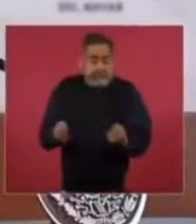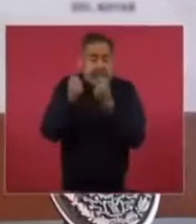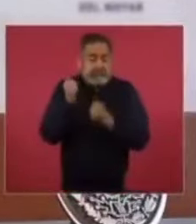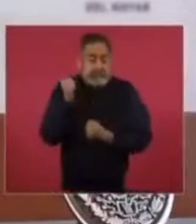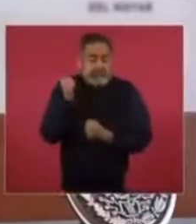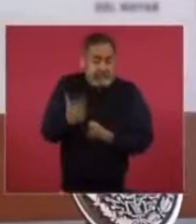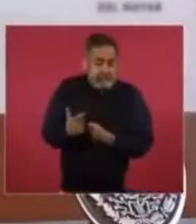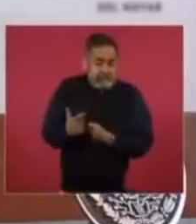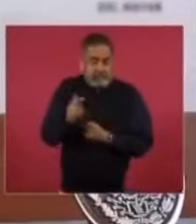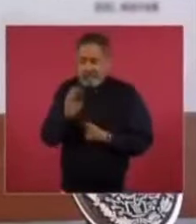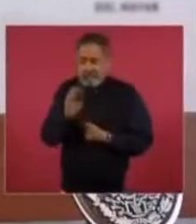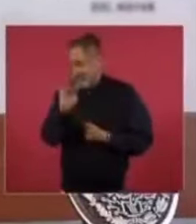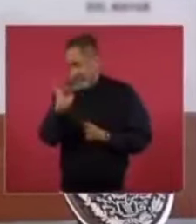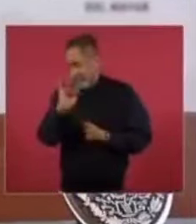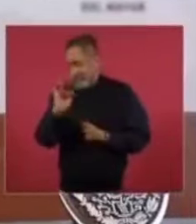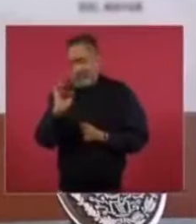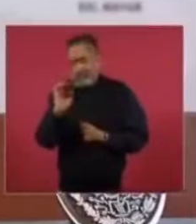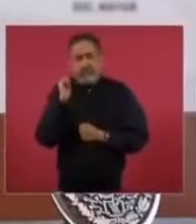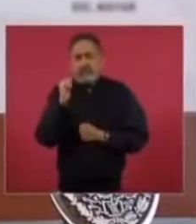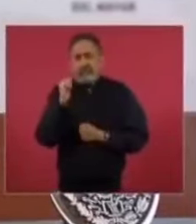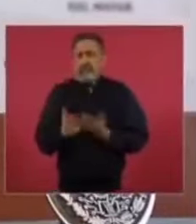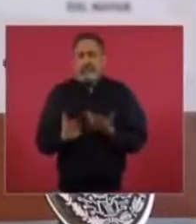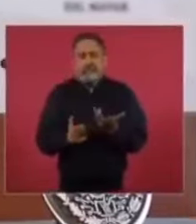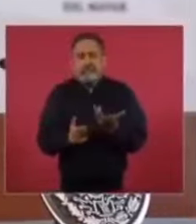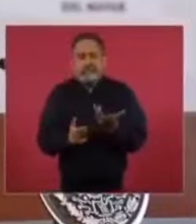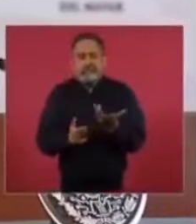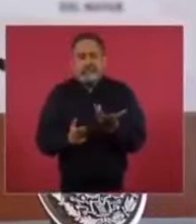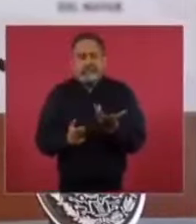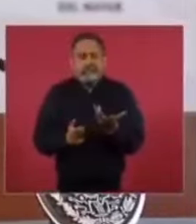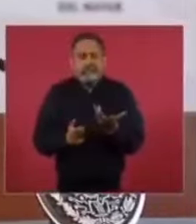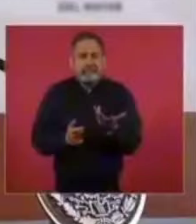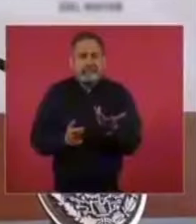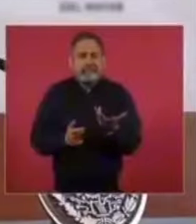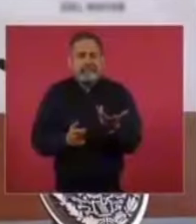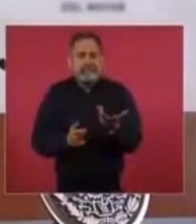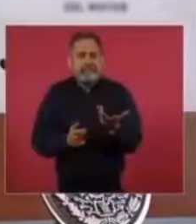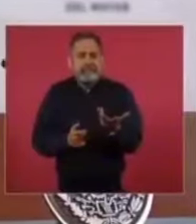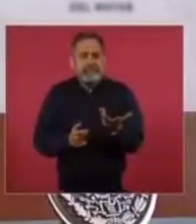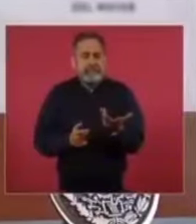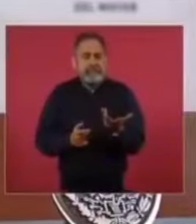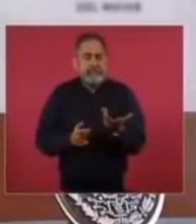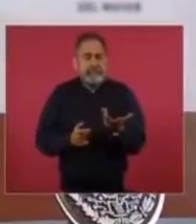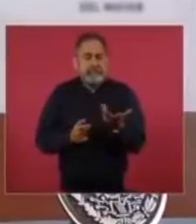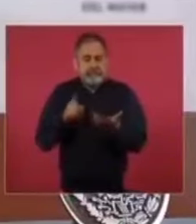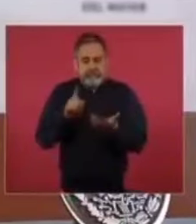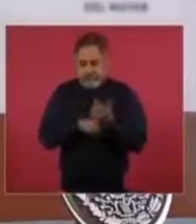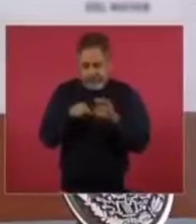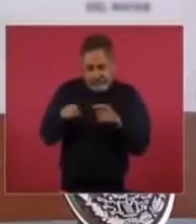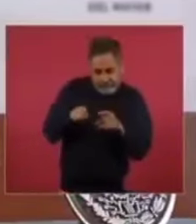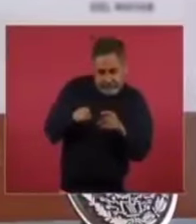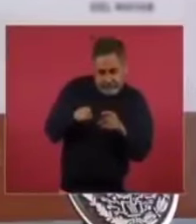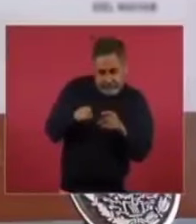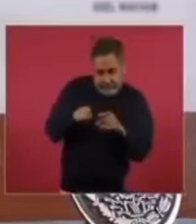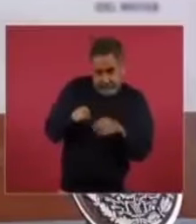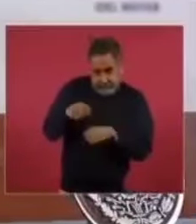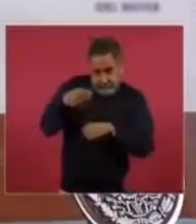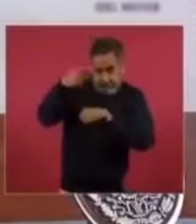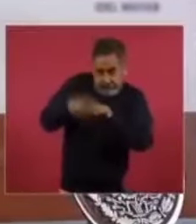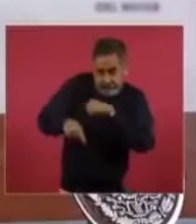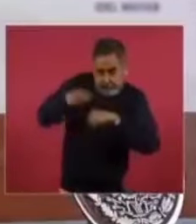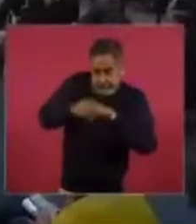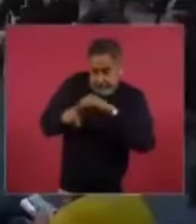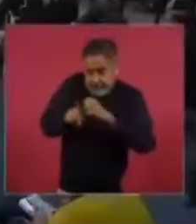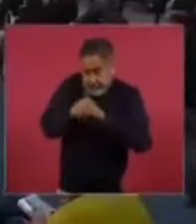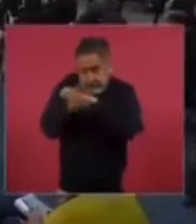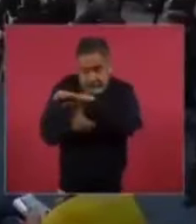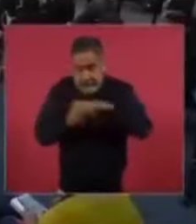pero necesitaba que le dieran un lugar en el cono sur y principalmente en el extremo para que pudieran ellos